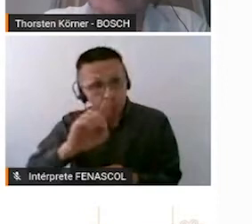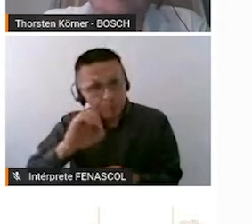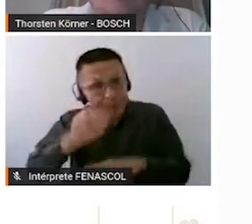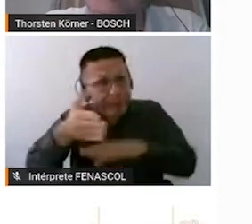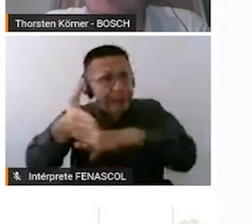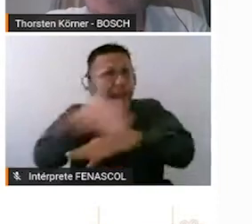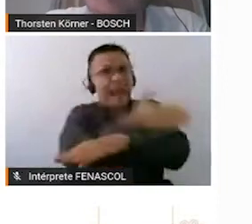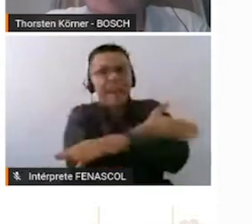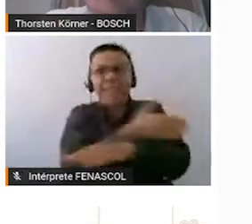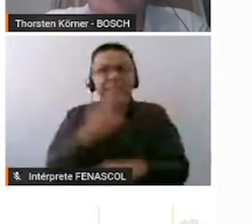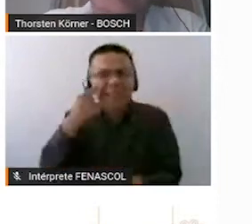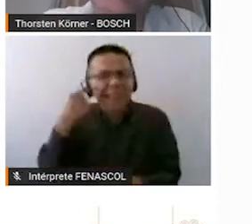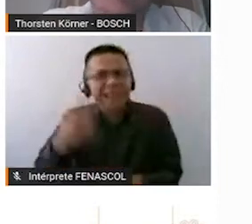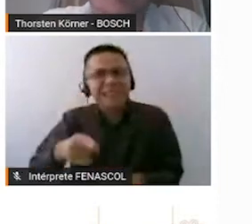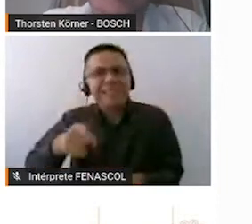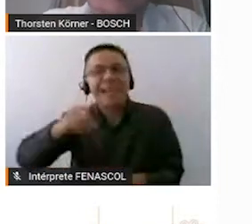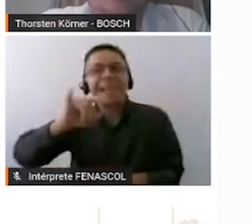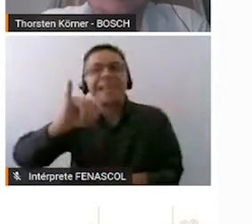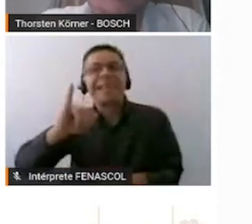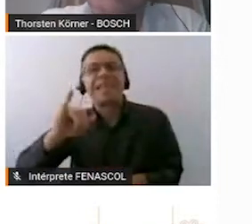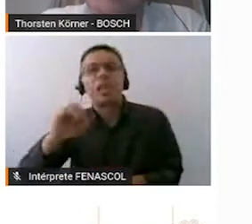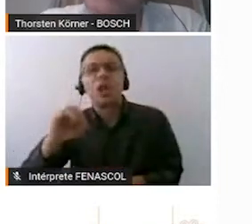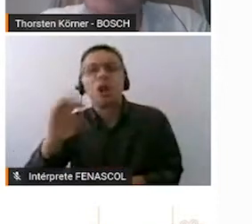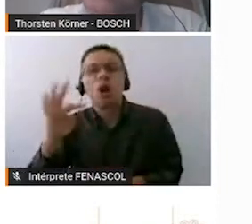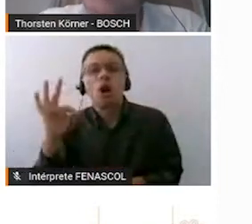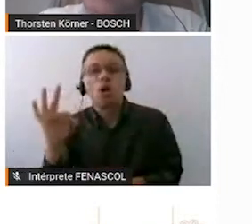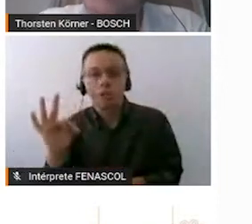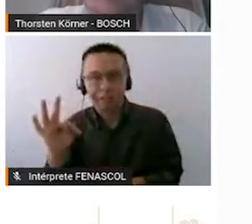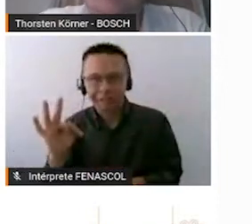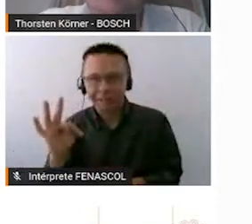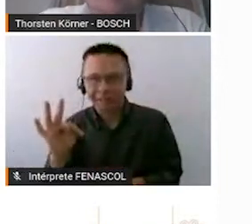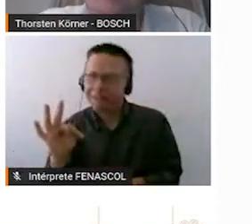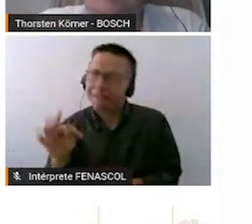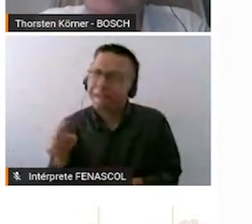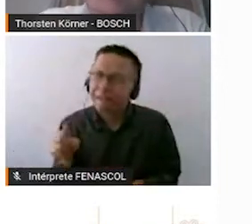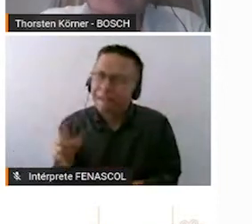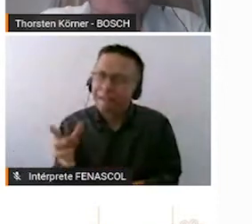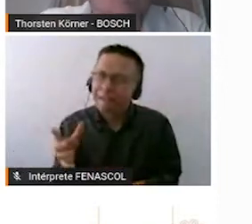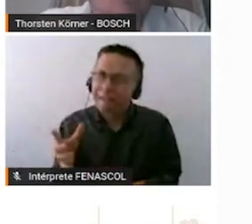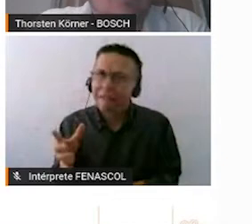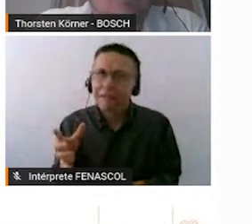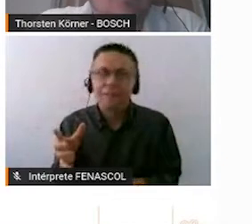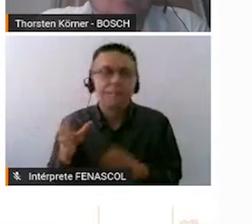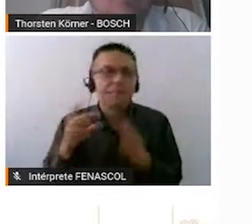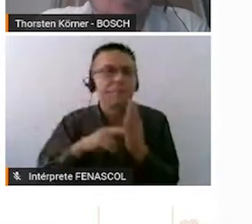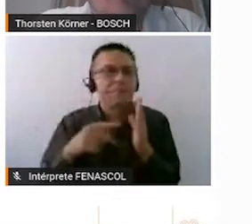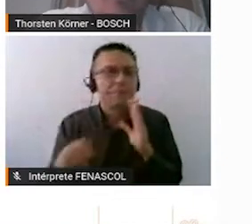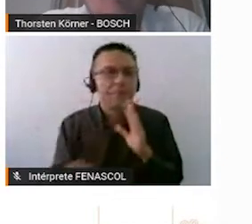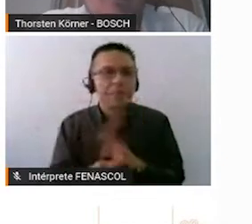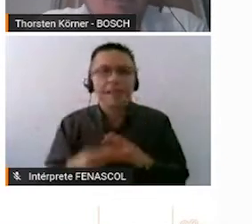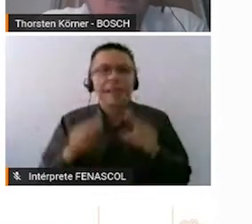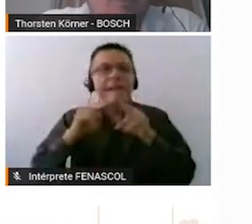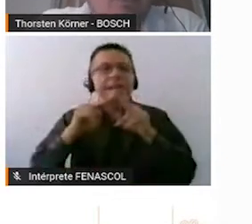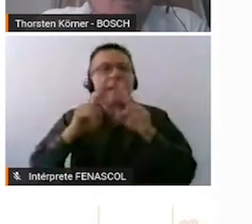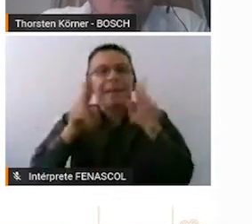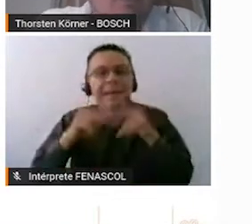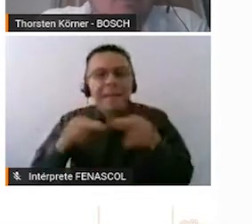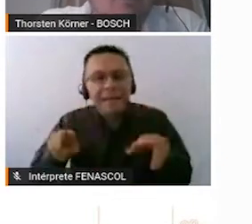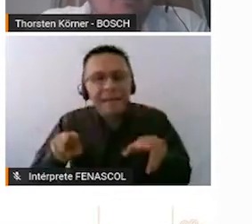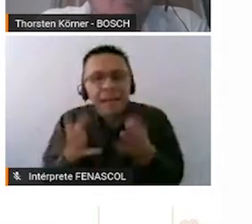IoT. Mucha gente habla del IoT, que no es otra cosa que el Internet de las cosas. ¿Qué